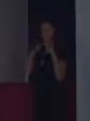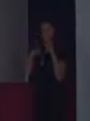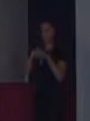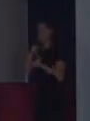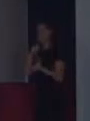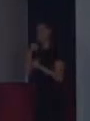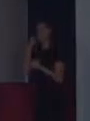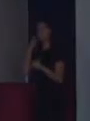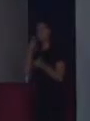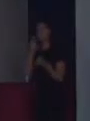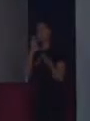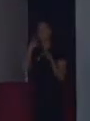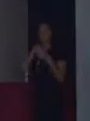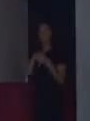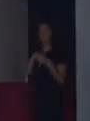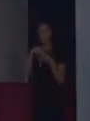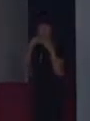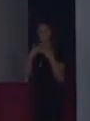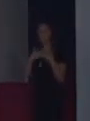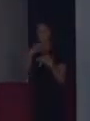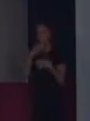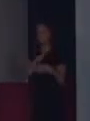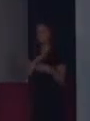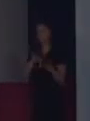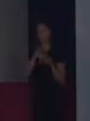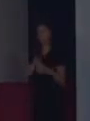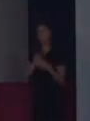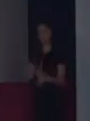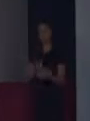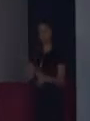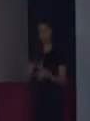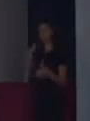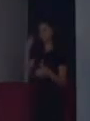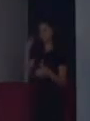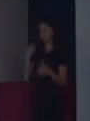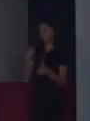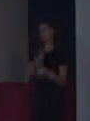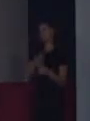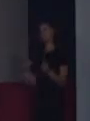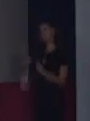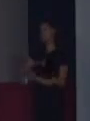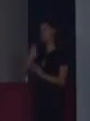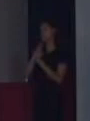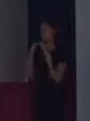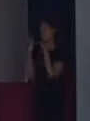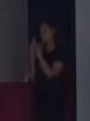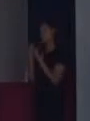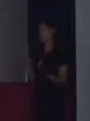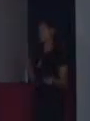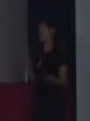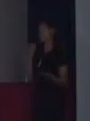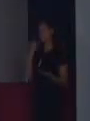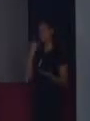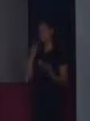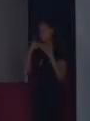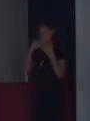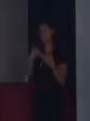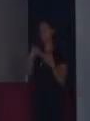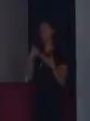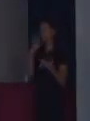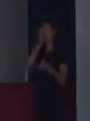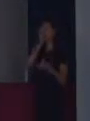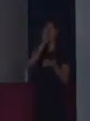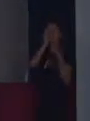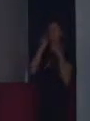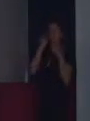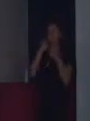con la discapacidad de nuestro hijo, porque muchas veces somos criadas desde un entorno familiar que la discapacidad es algo penoso, porque